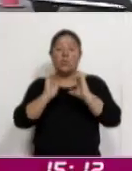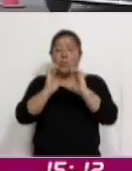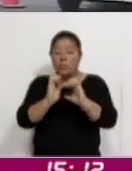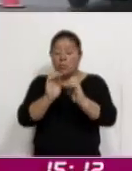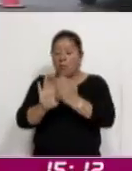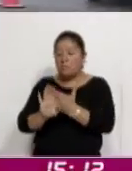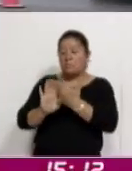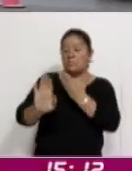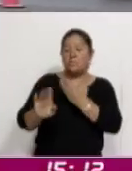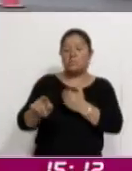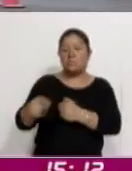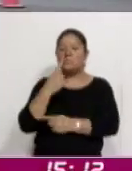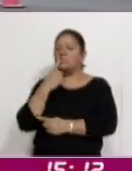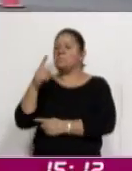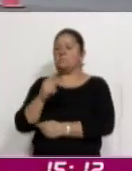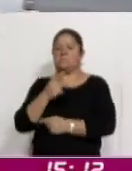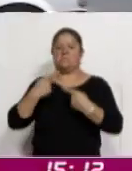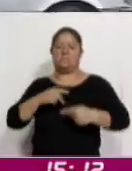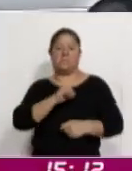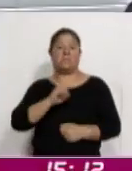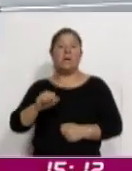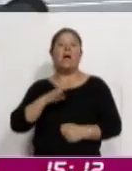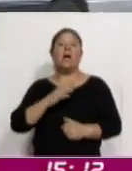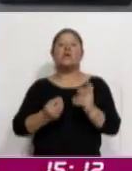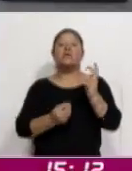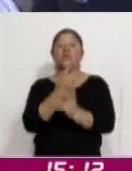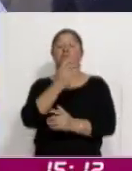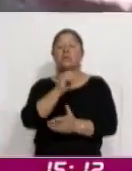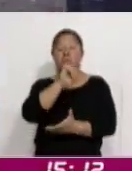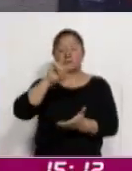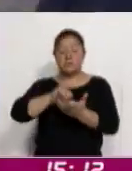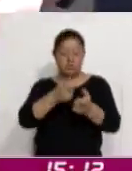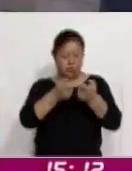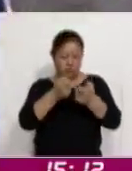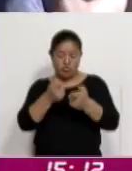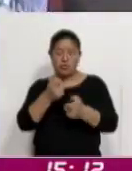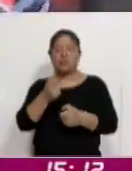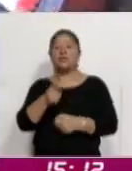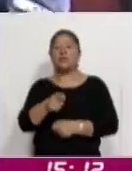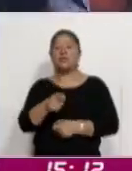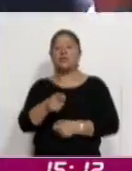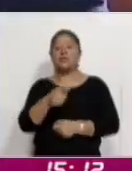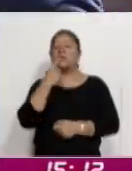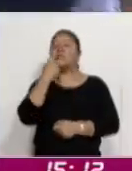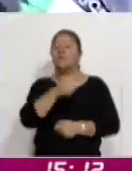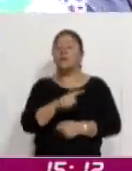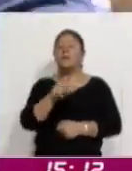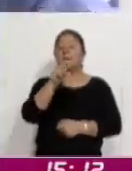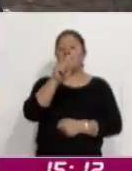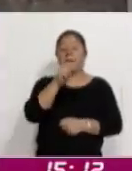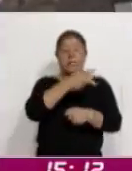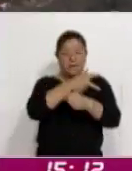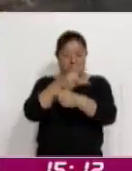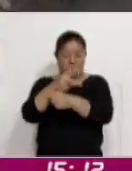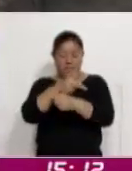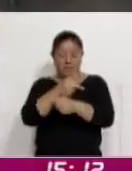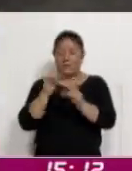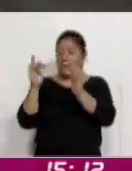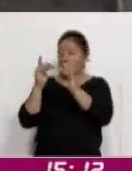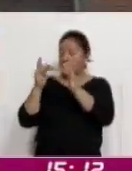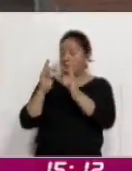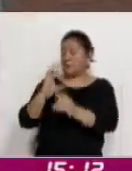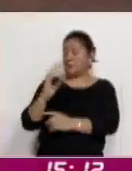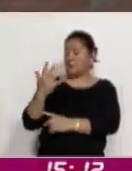delincuencia, se pondrá en marcha un nuevo centro de control y comando con 20 cámaras conectadas al C5I. Asimismo,